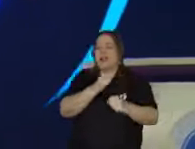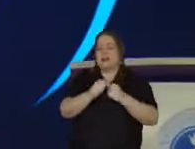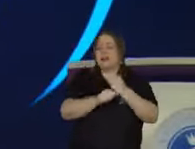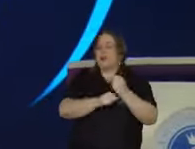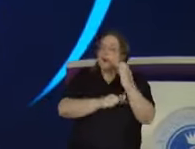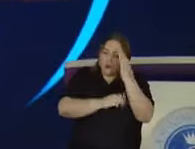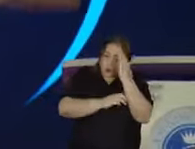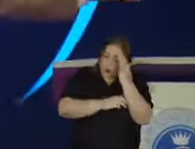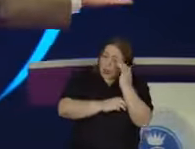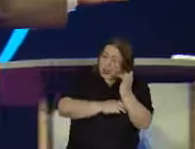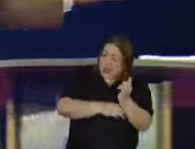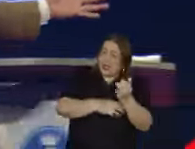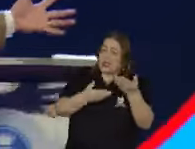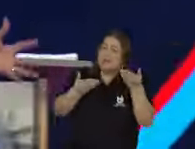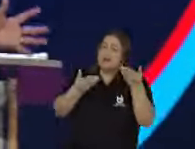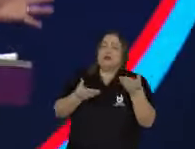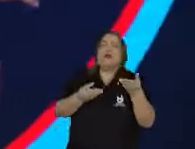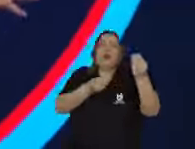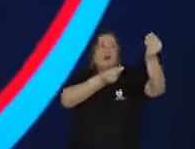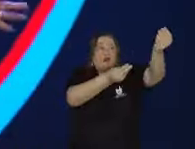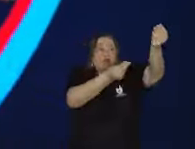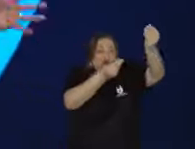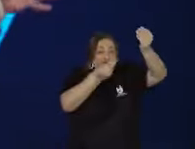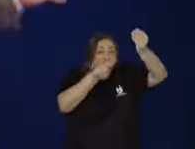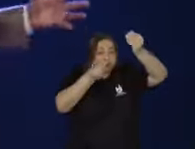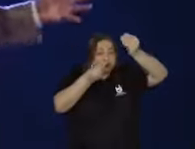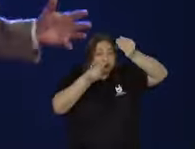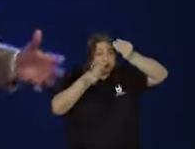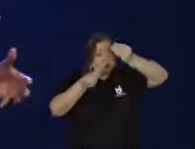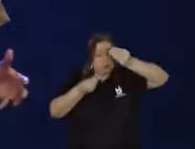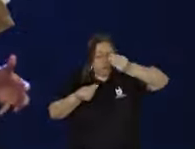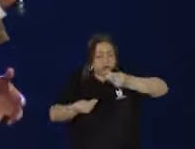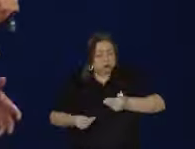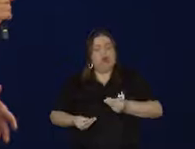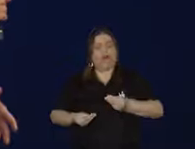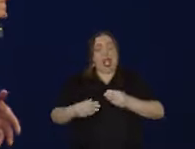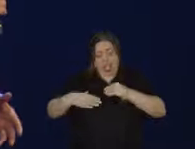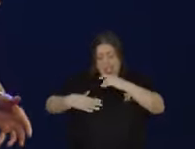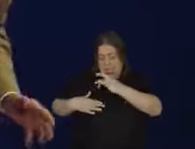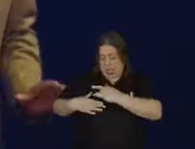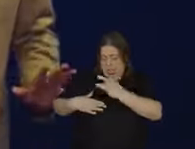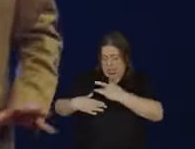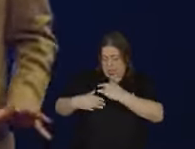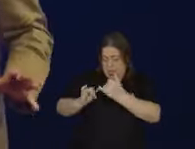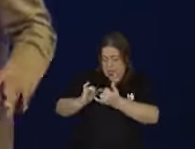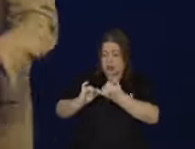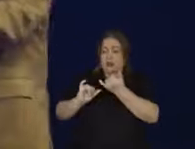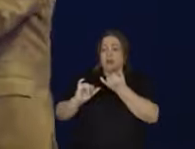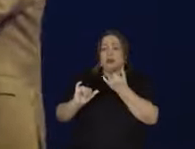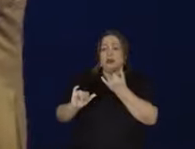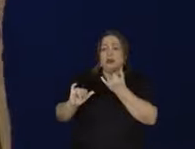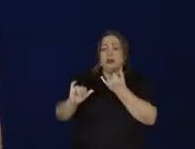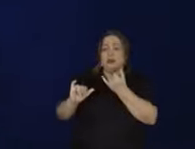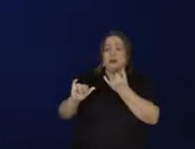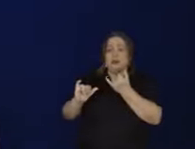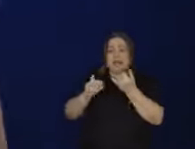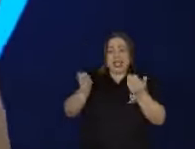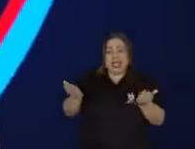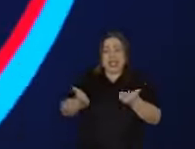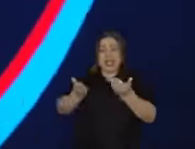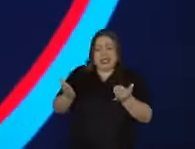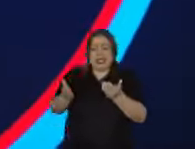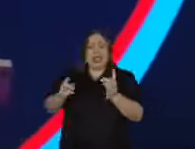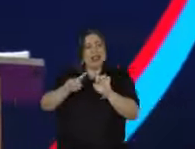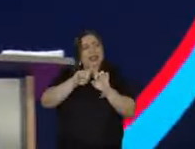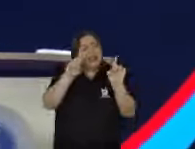porque depositaste, pusiste eternidad en nuestros corazones. Señor, aquí hoy estamos con